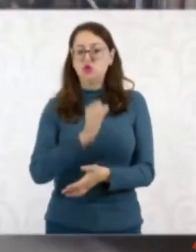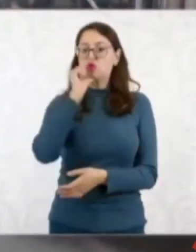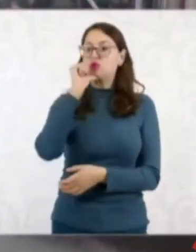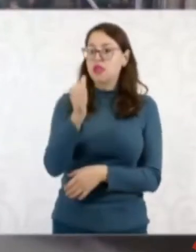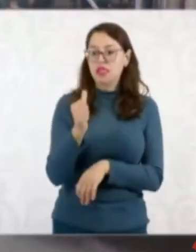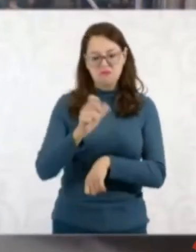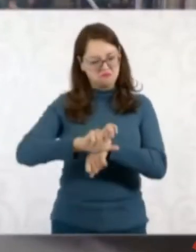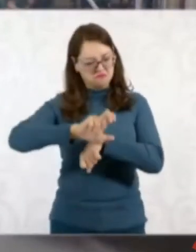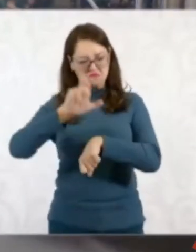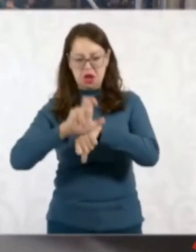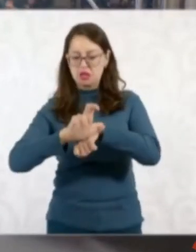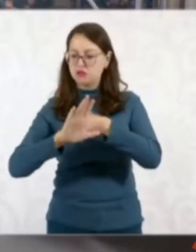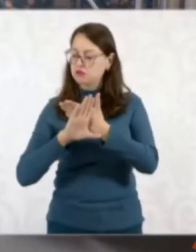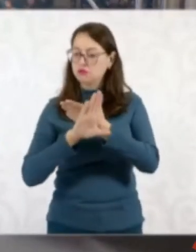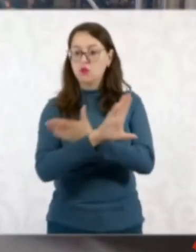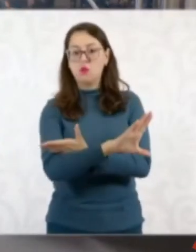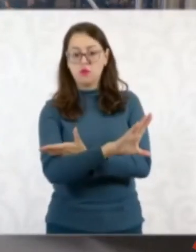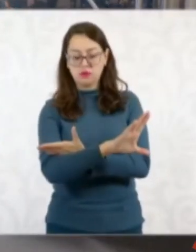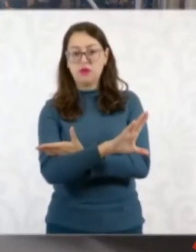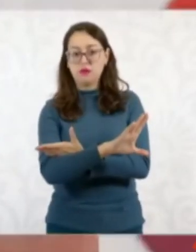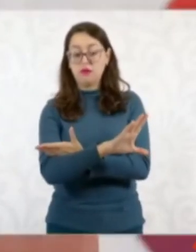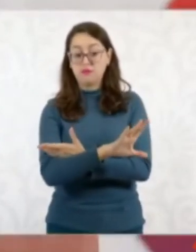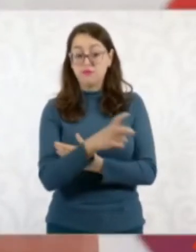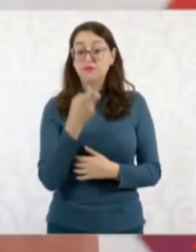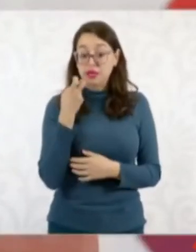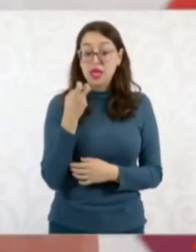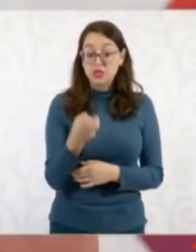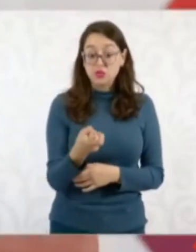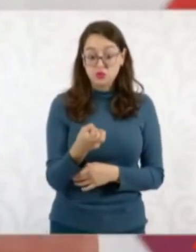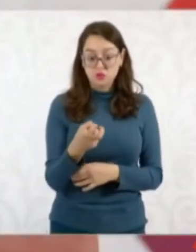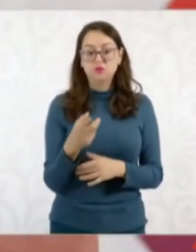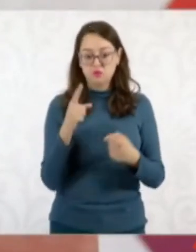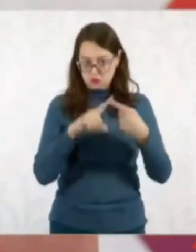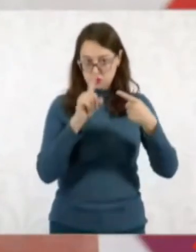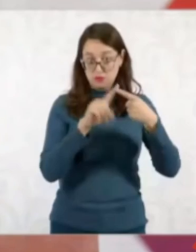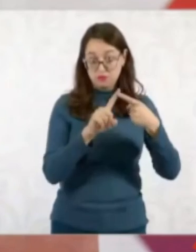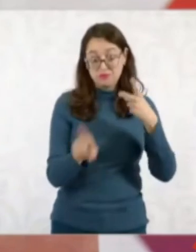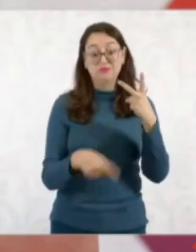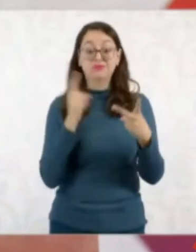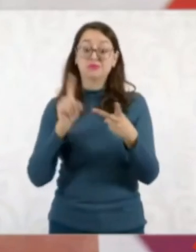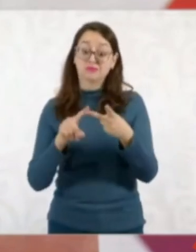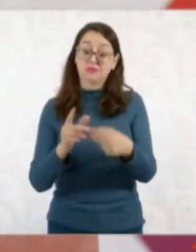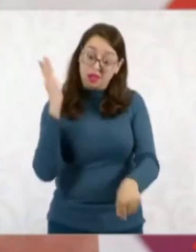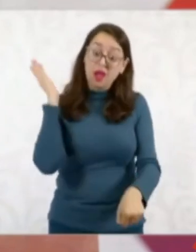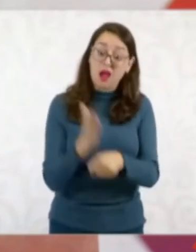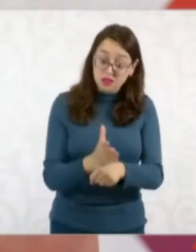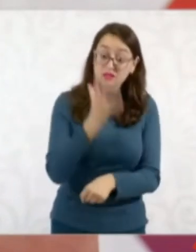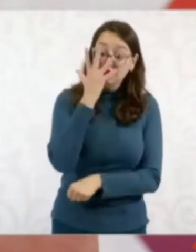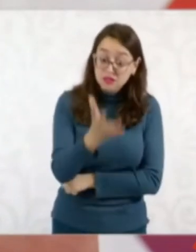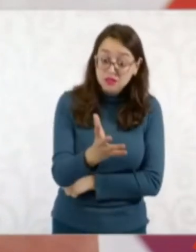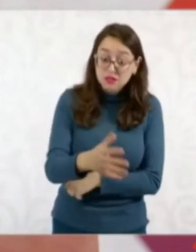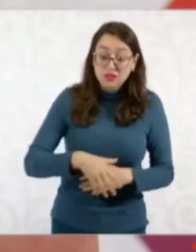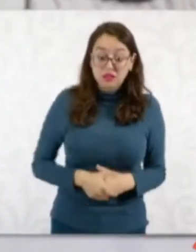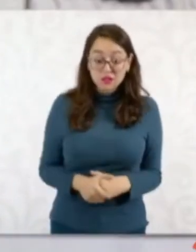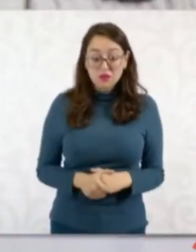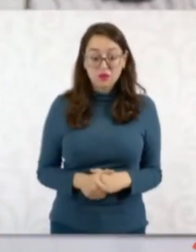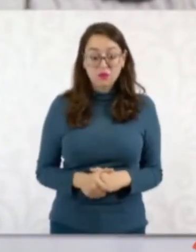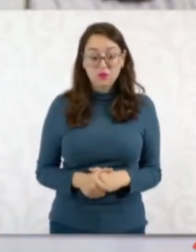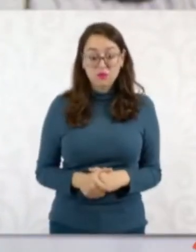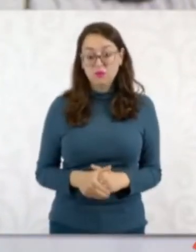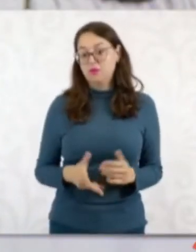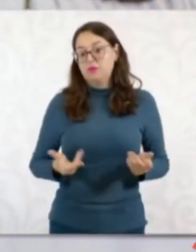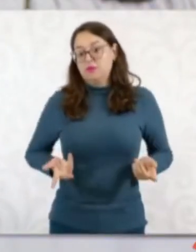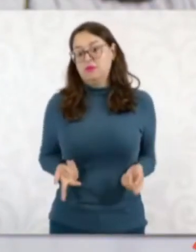al machismo, como también la cero impunidad frente al delito de feminicidio. ¿Qué ocurre